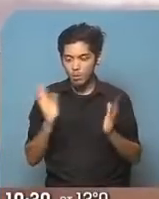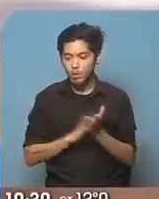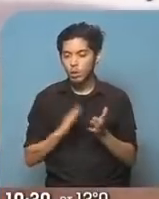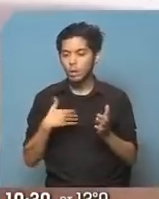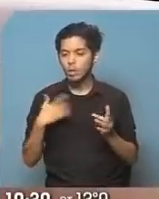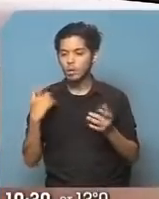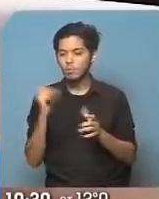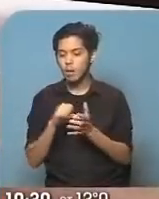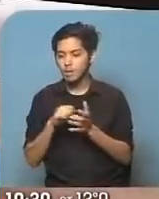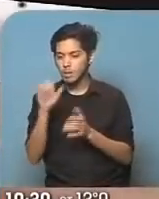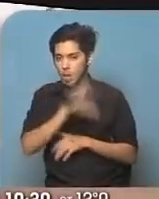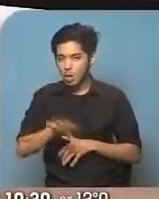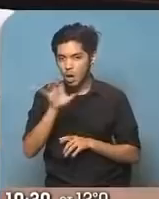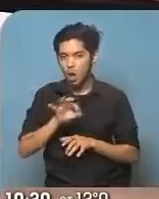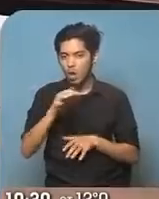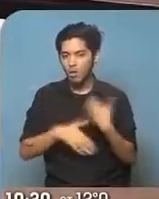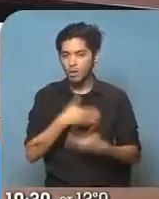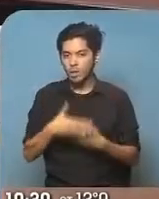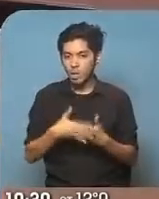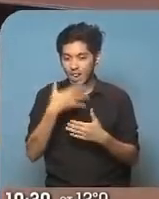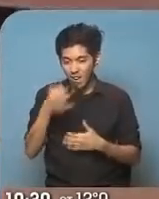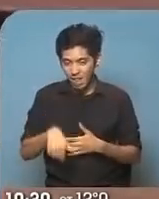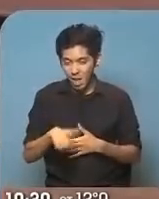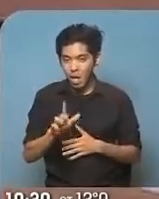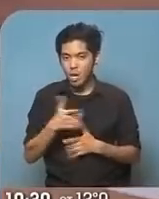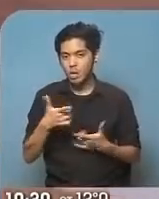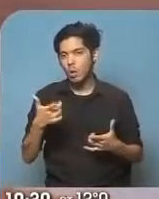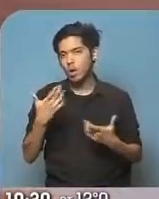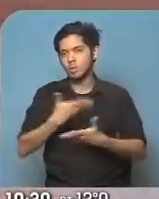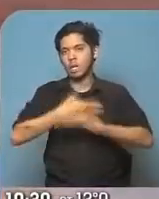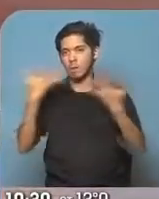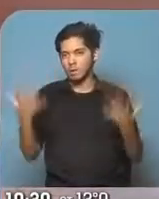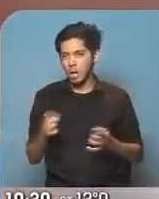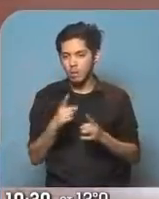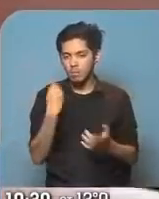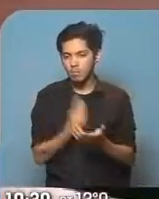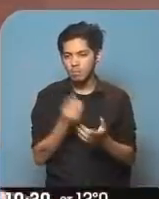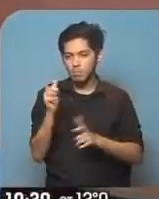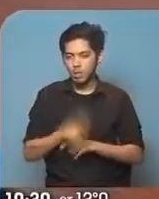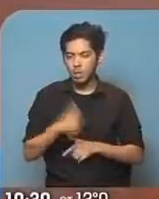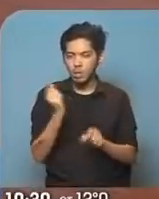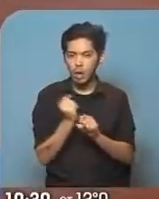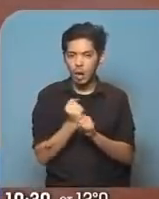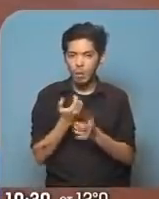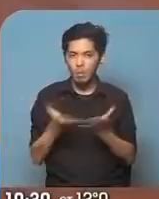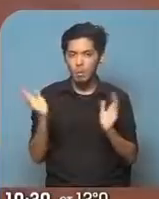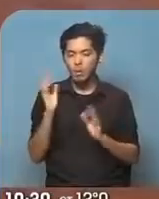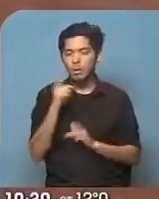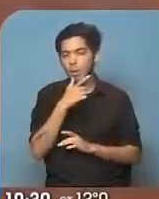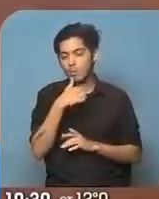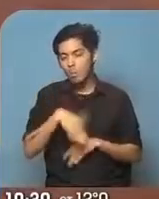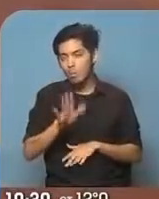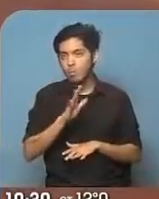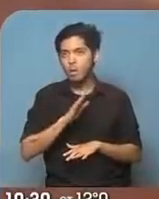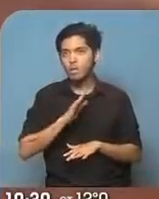de la región o de países desarrollados la verdad que no es un exceso de cantidad lo público creo que si alguno en el momento nos tenemos que